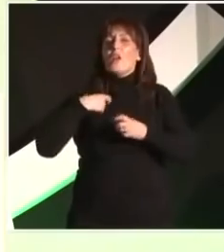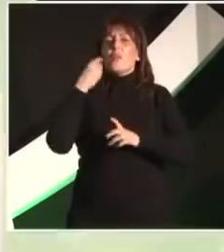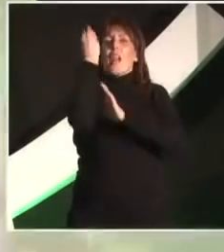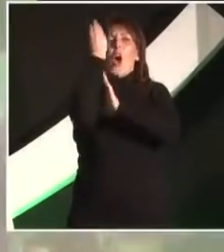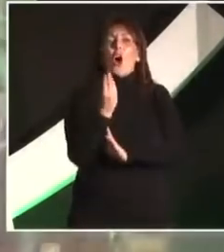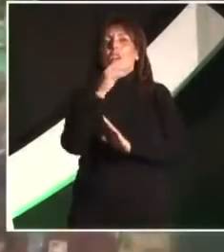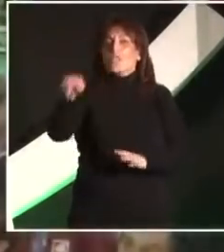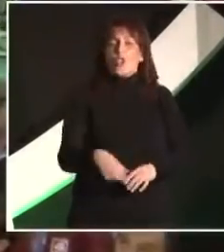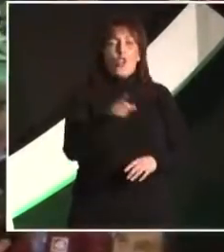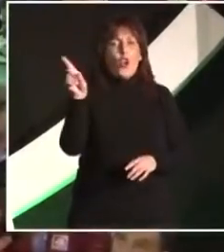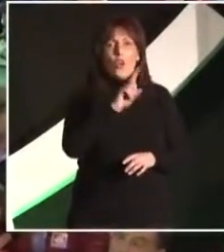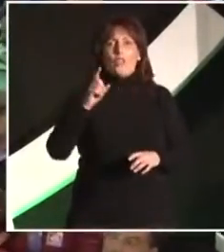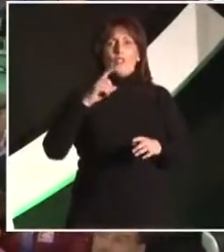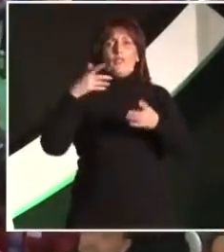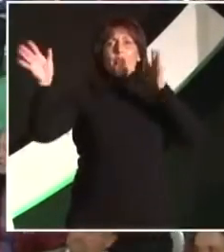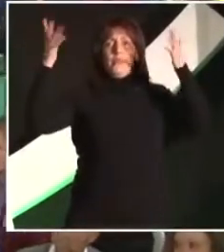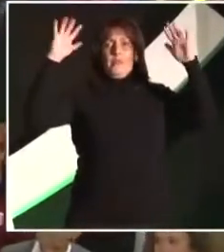objetos.